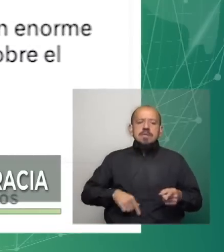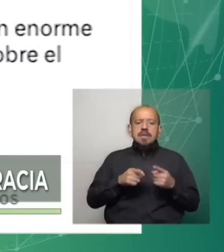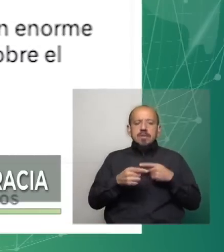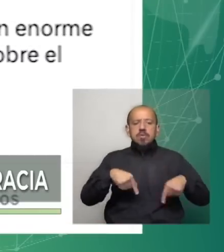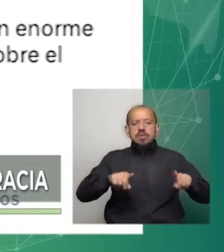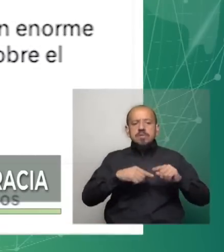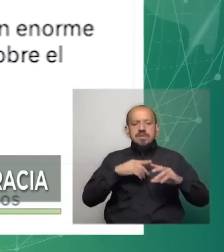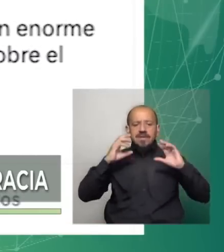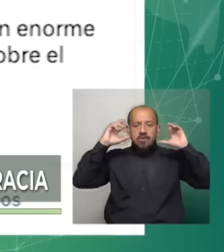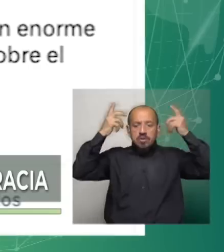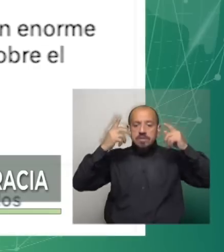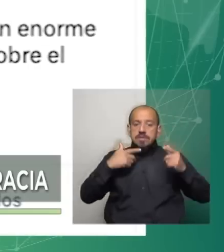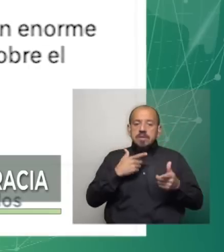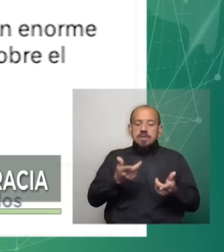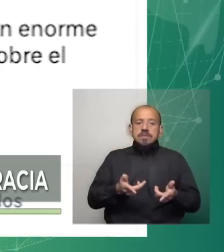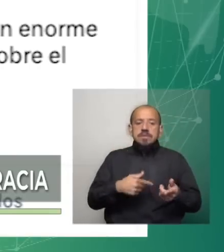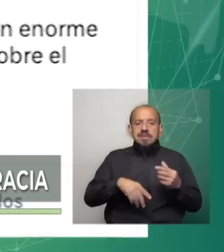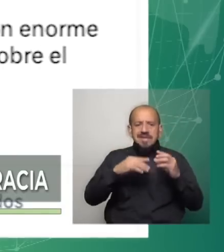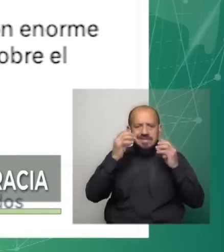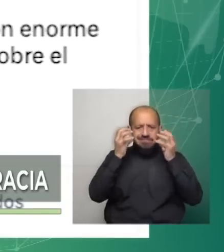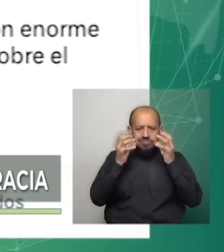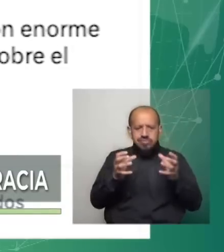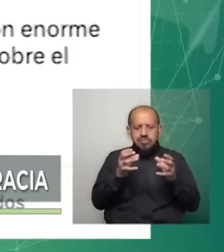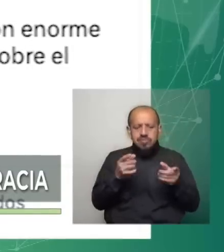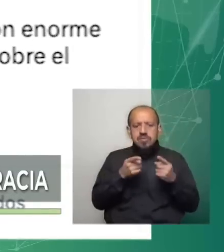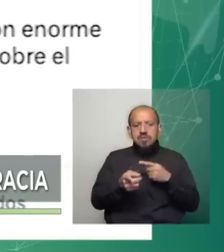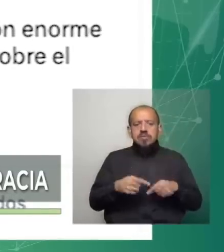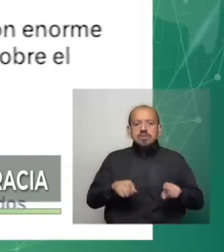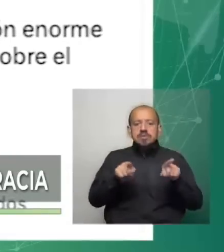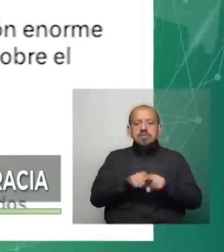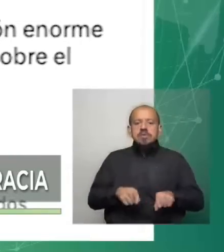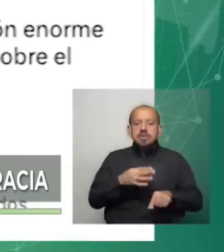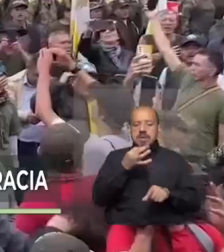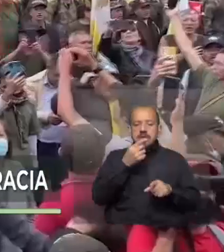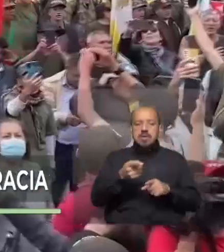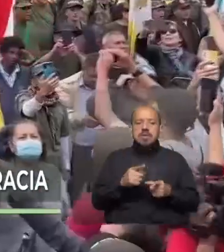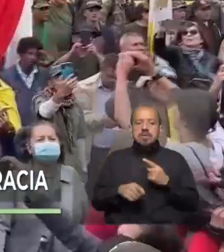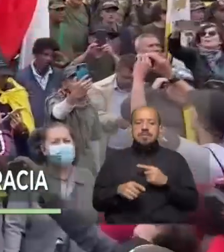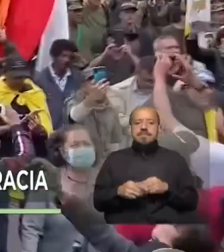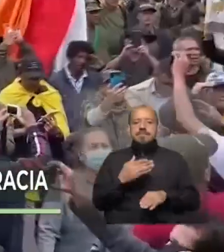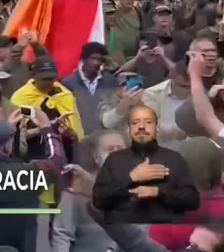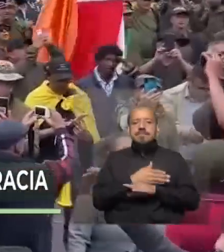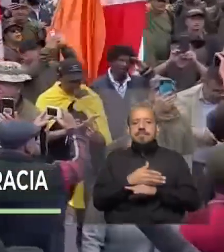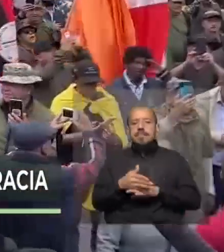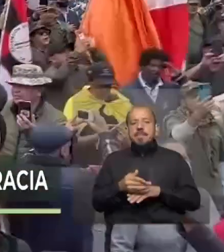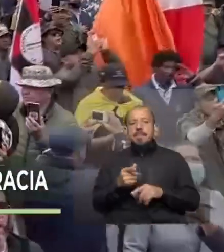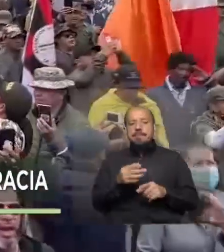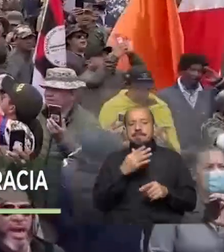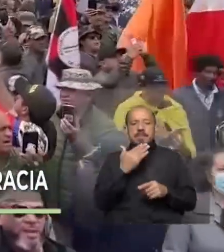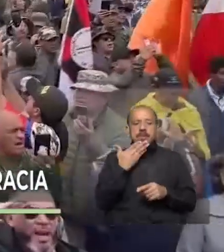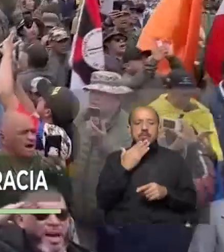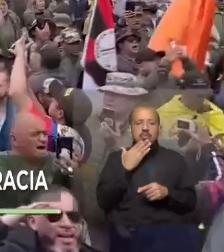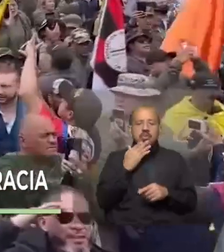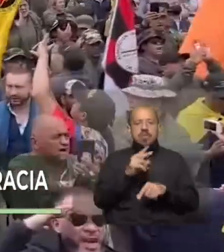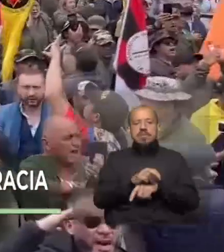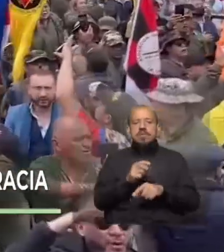la violencia y el terror desatado sobre el pueblo que son dos caras de la misma moneda advirtió Petro luego de que el mandatario pusieran dudas y